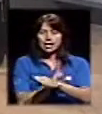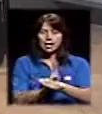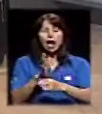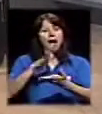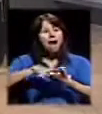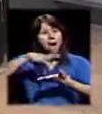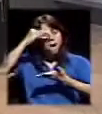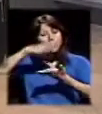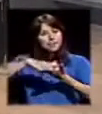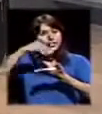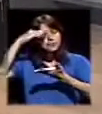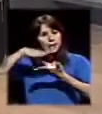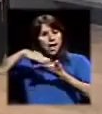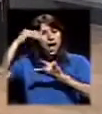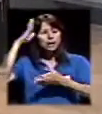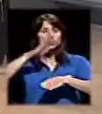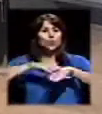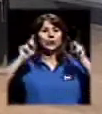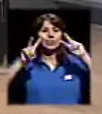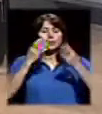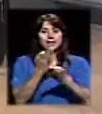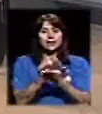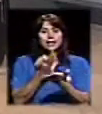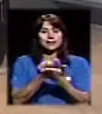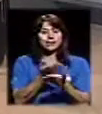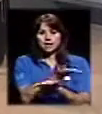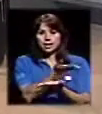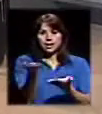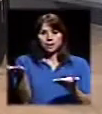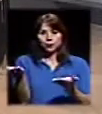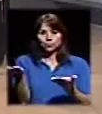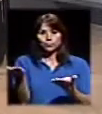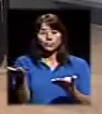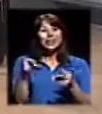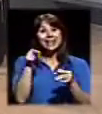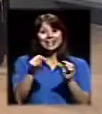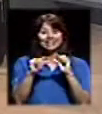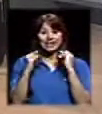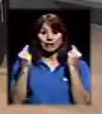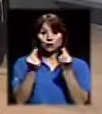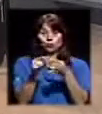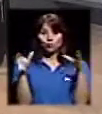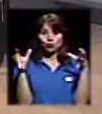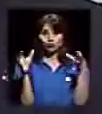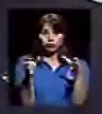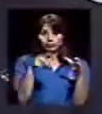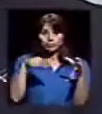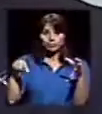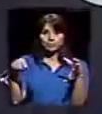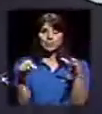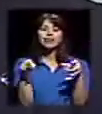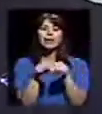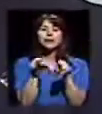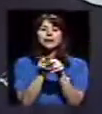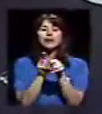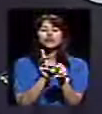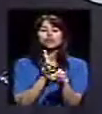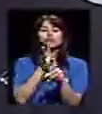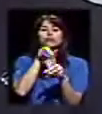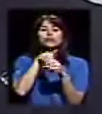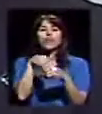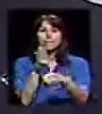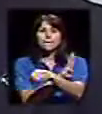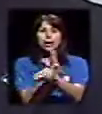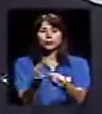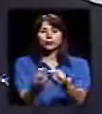financiera de los costarricenses. Y interesante, es un gremio que agrupa también a los bancos del Estado. Es